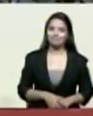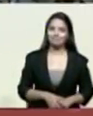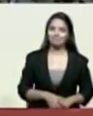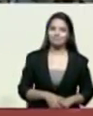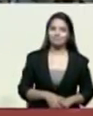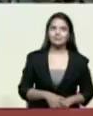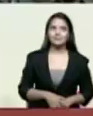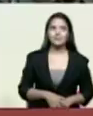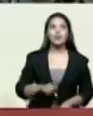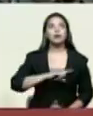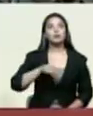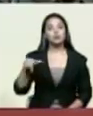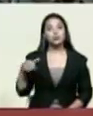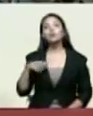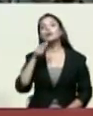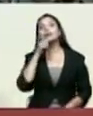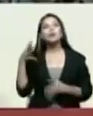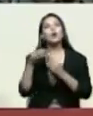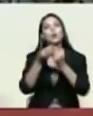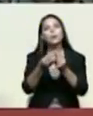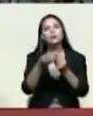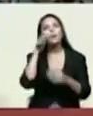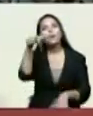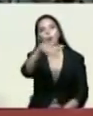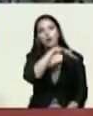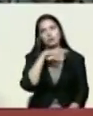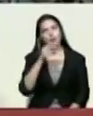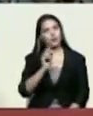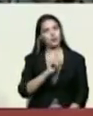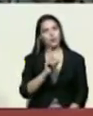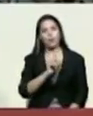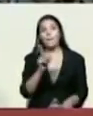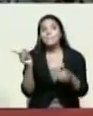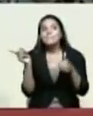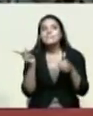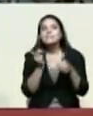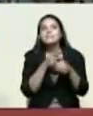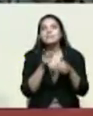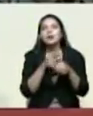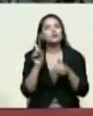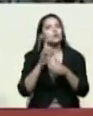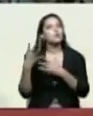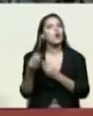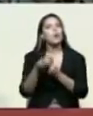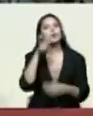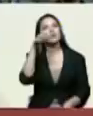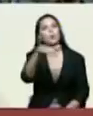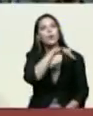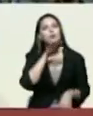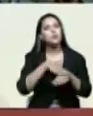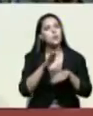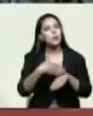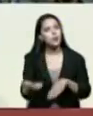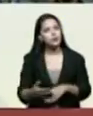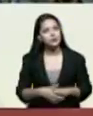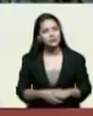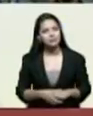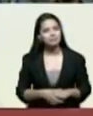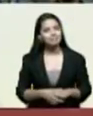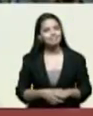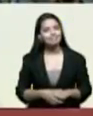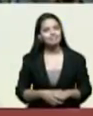¿Y a nosotros nos acompañó el pueblo? No. La razón principal por la cual no nos acompañó el pueblo fue